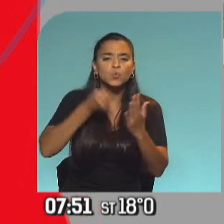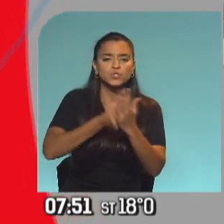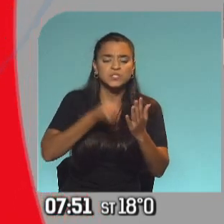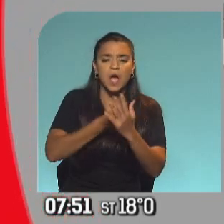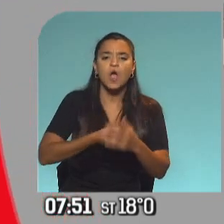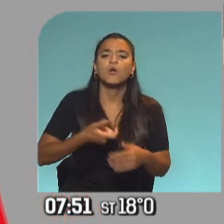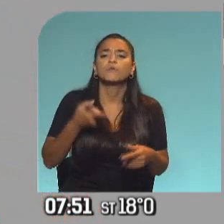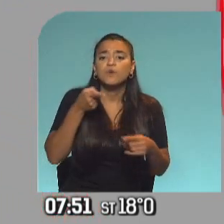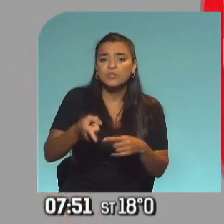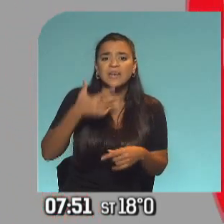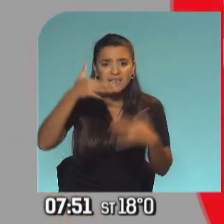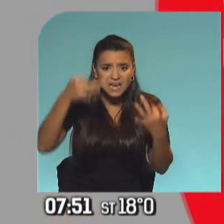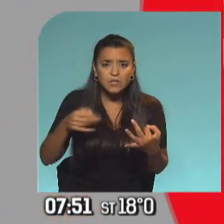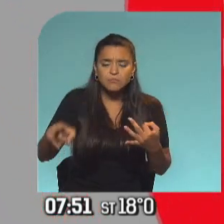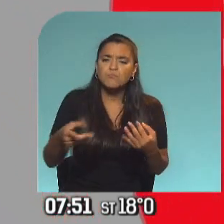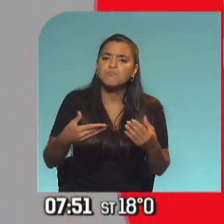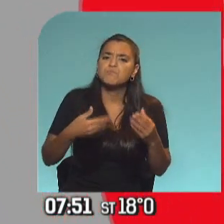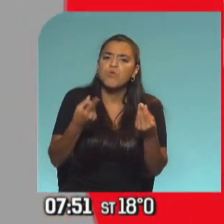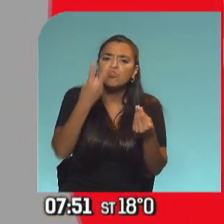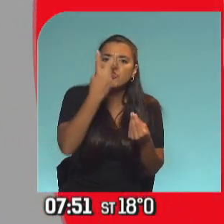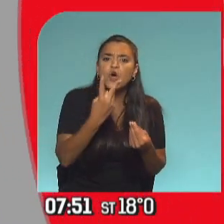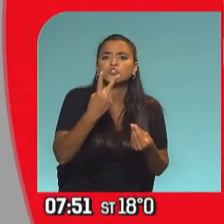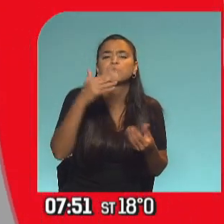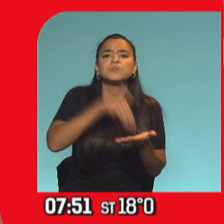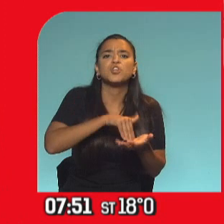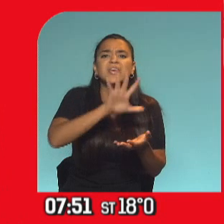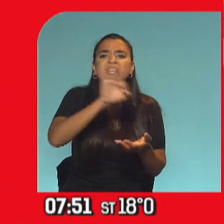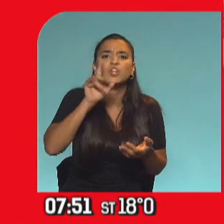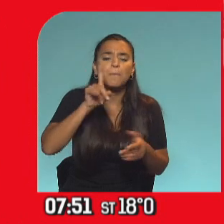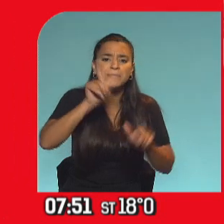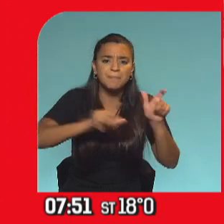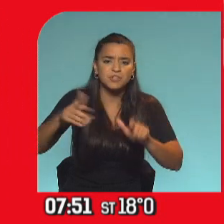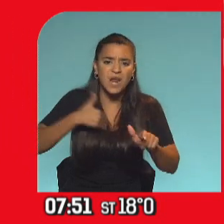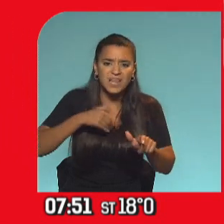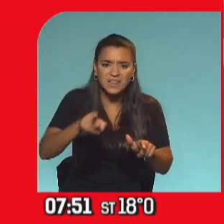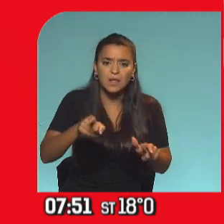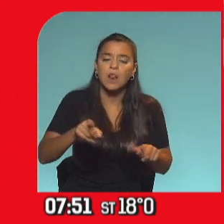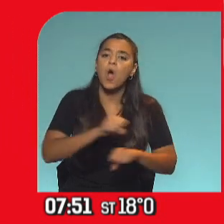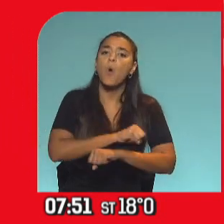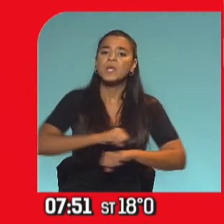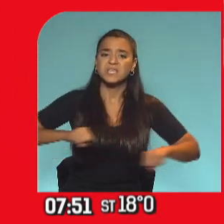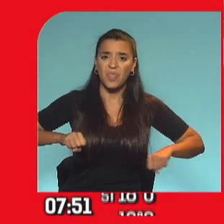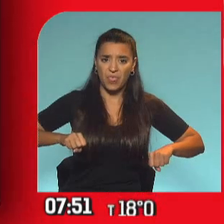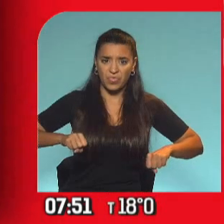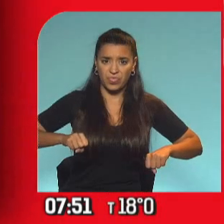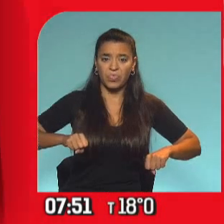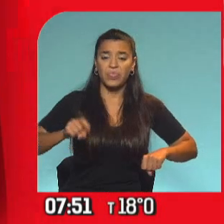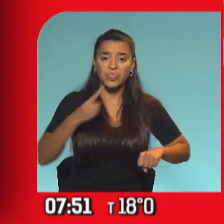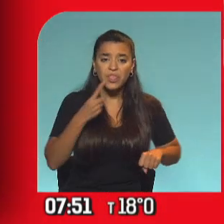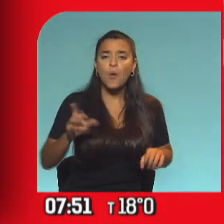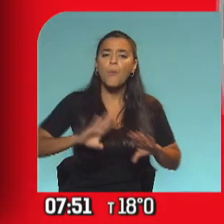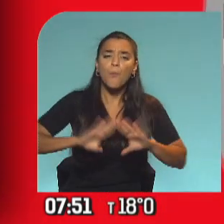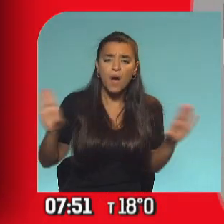contra una realidad por la que pasan más de 2 millones y medio de argentinos la obesidad y dijo basta